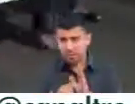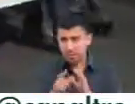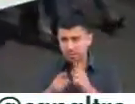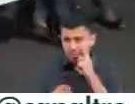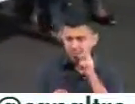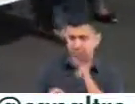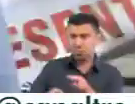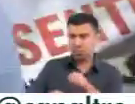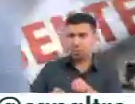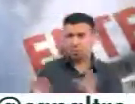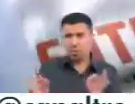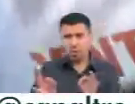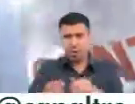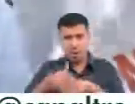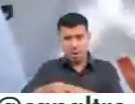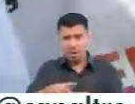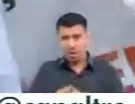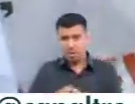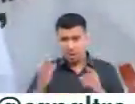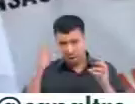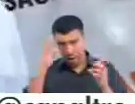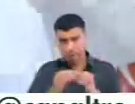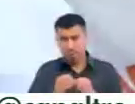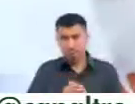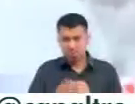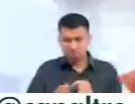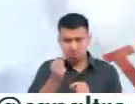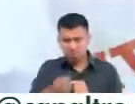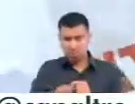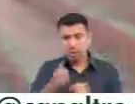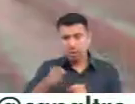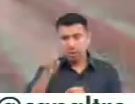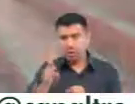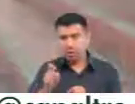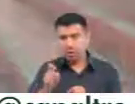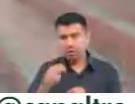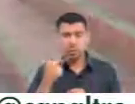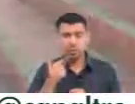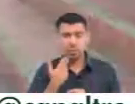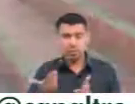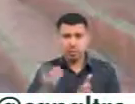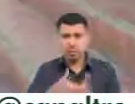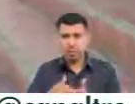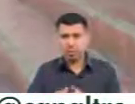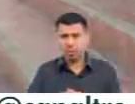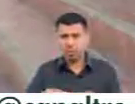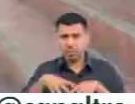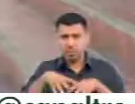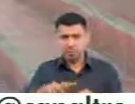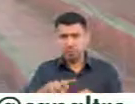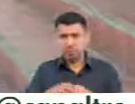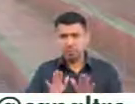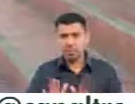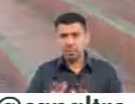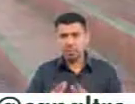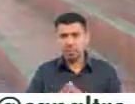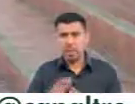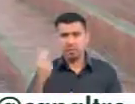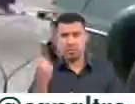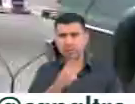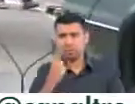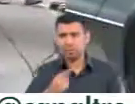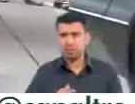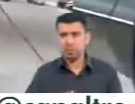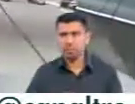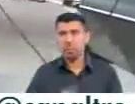vamos a hacer un paro cívico nacional el próximo 16 de noviembre. Y simultáneamente en Ocaña también se llevaron a